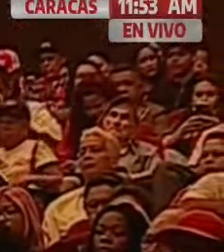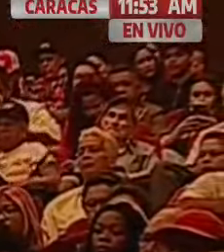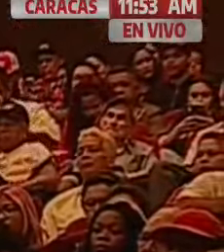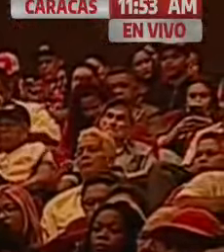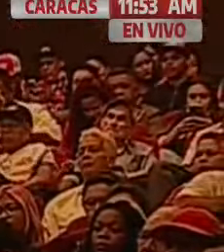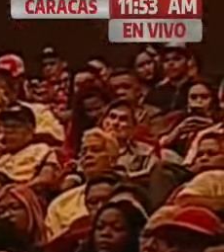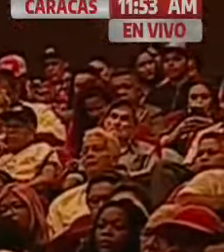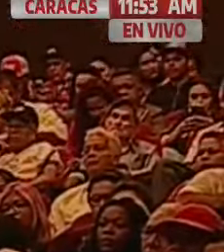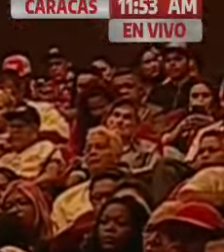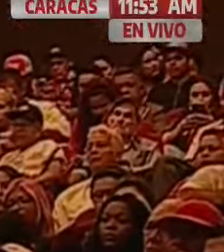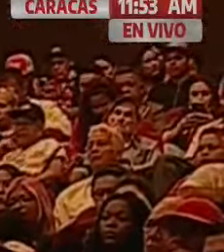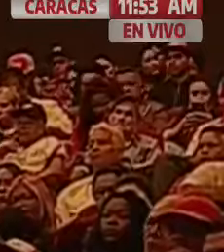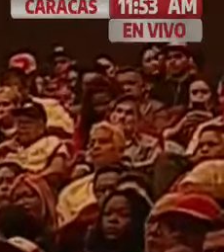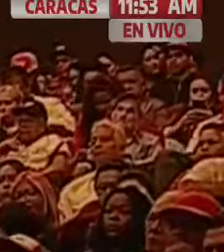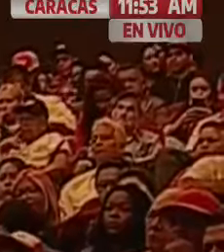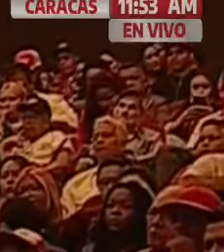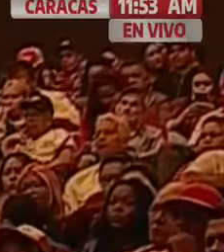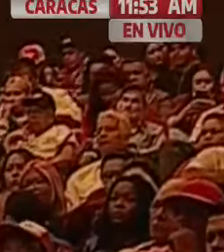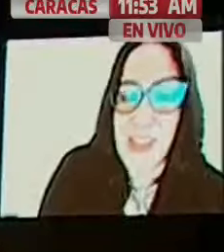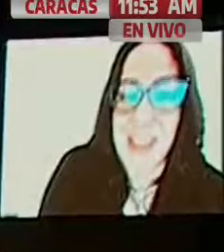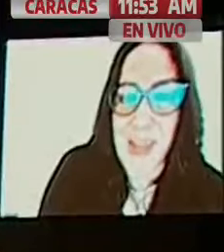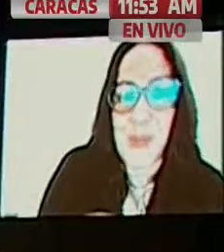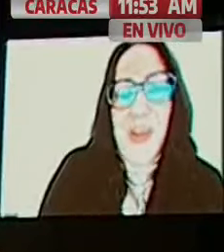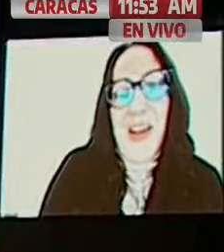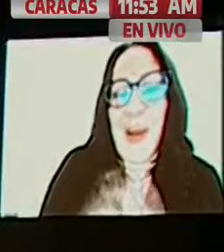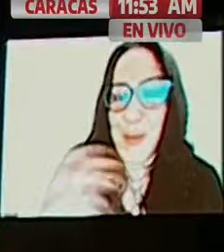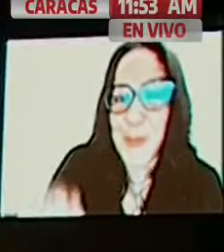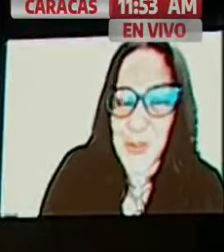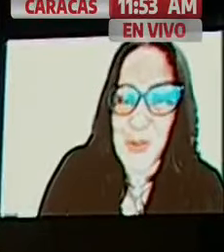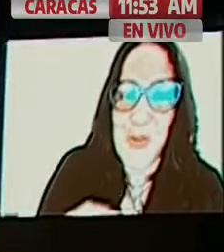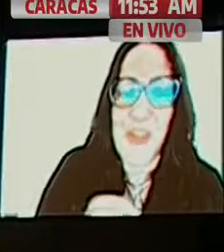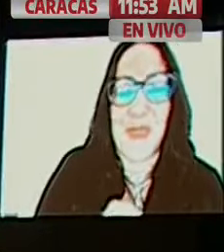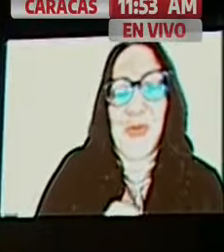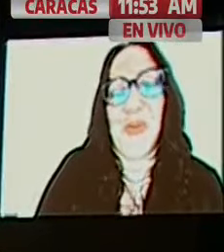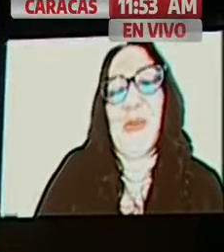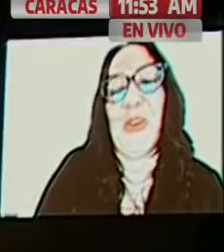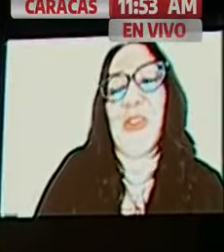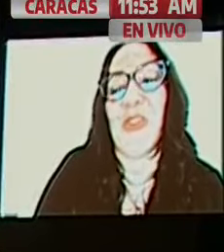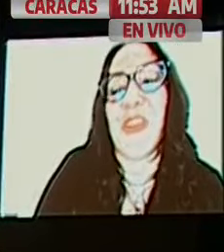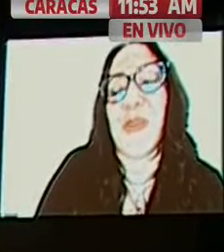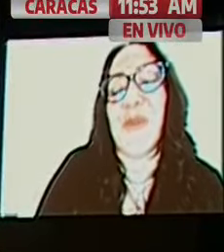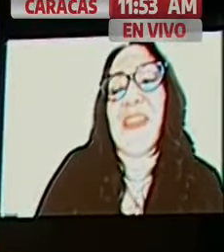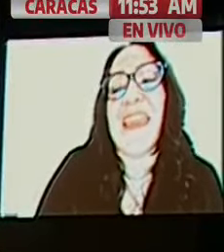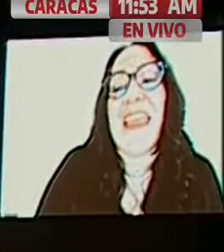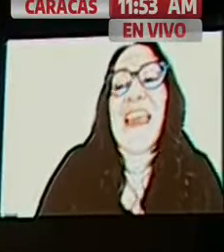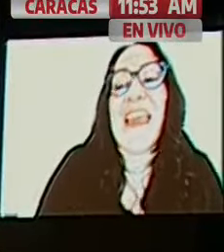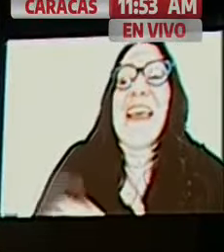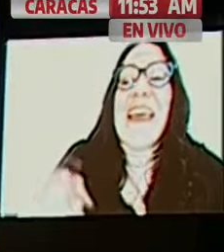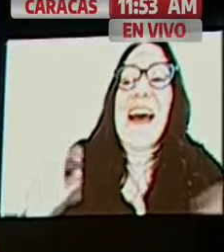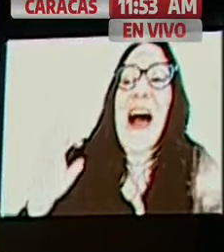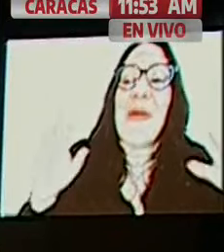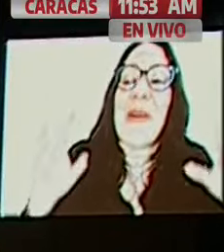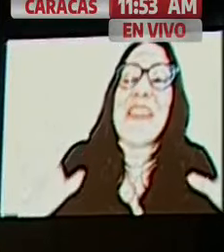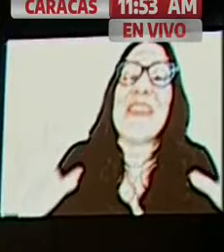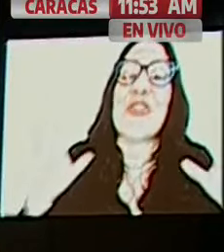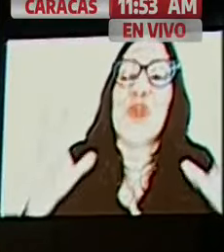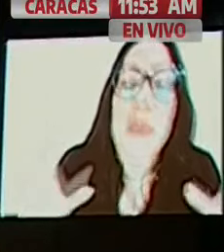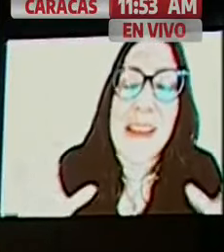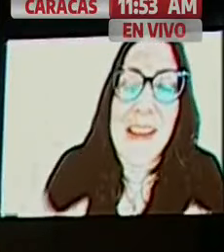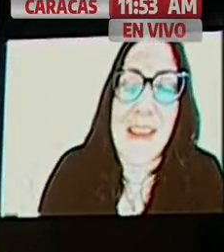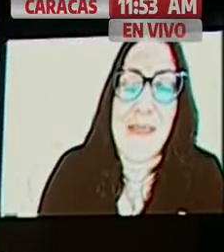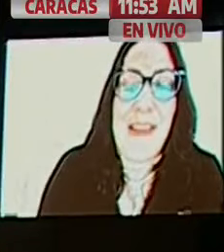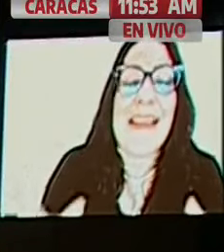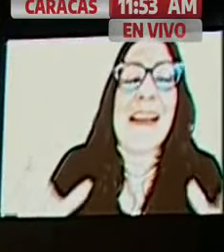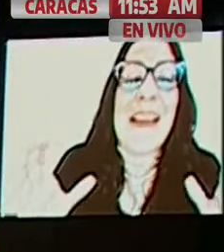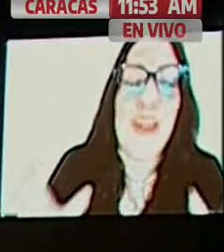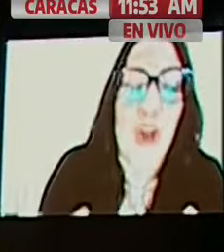cuando aludía al bloque histórico del pensamiento gramsciano, a propósito del Congreso del Bloque Histórico. Hablaba de